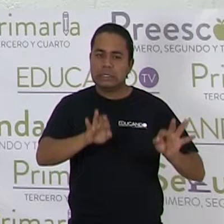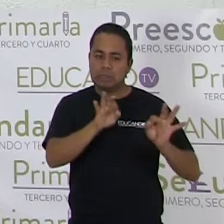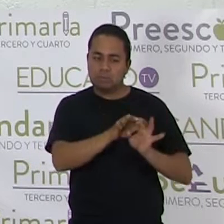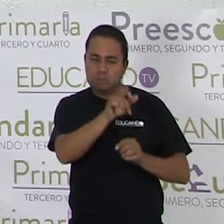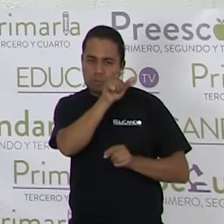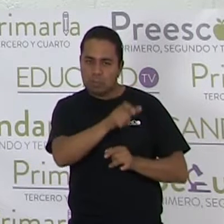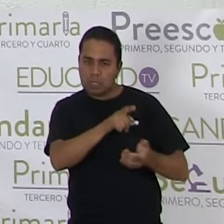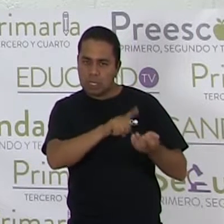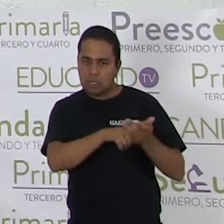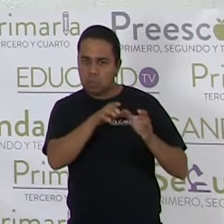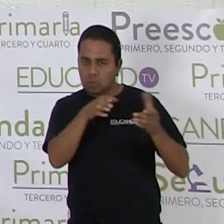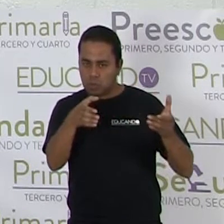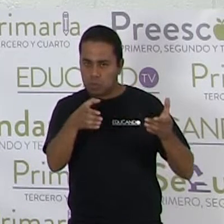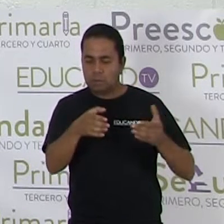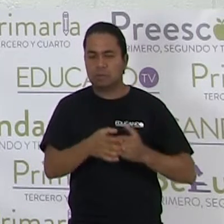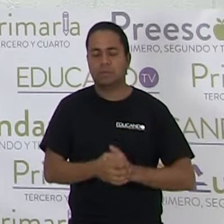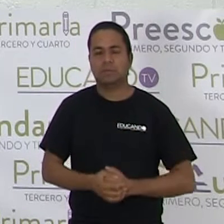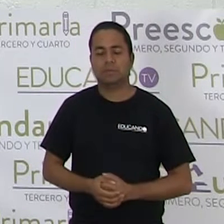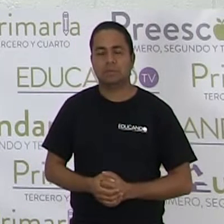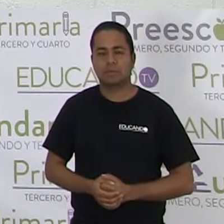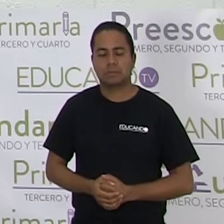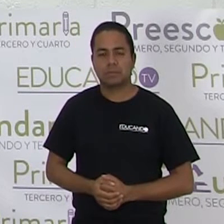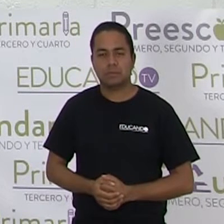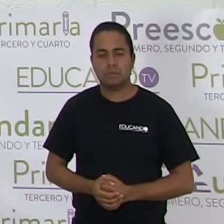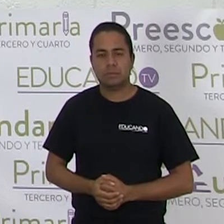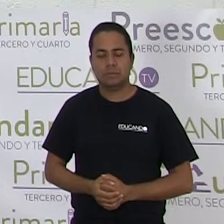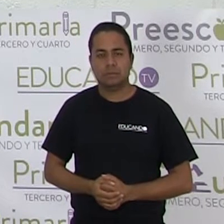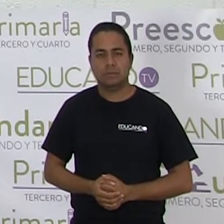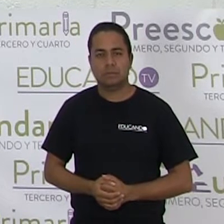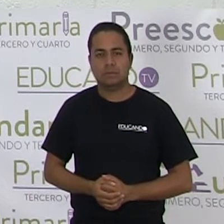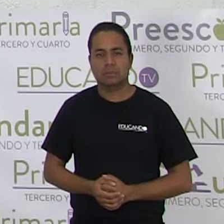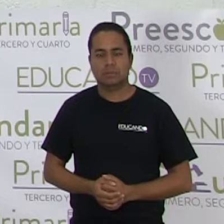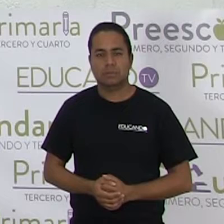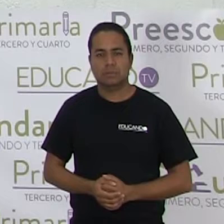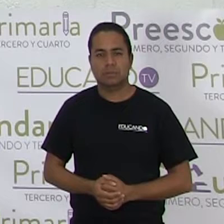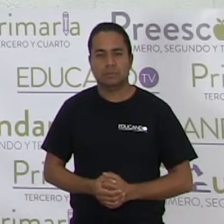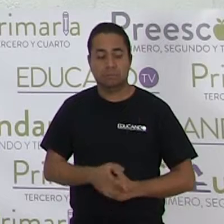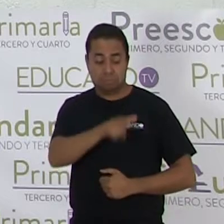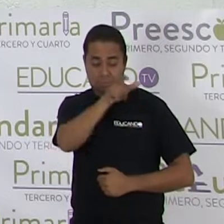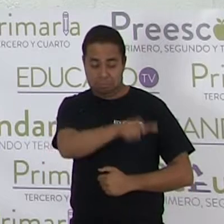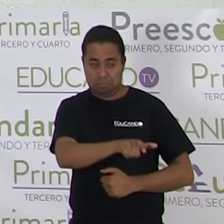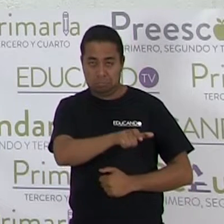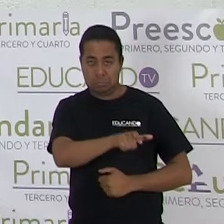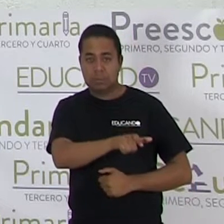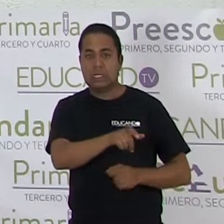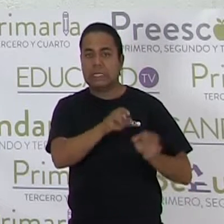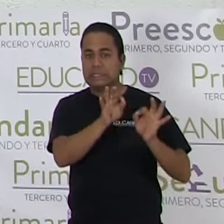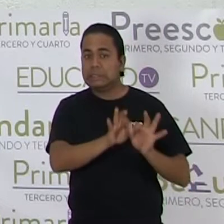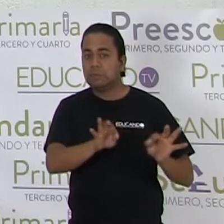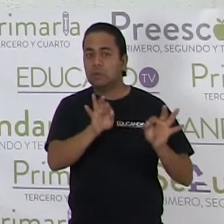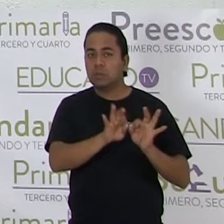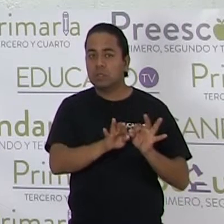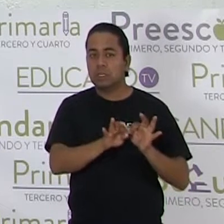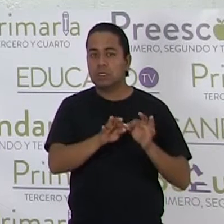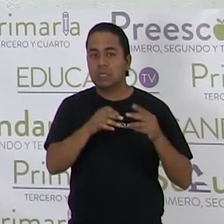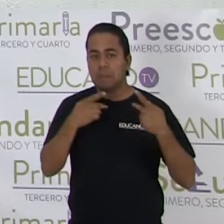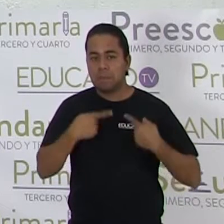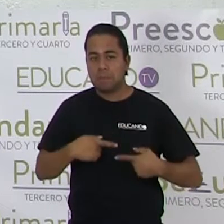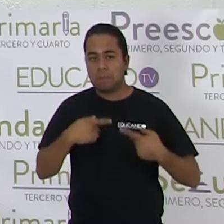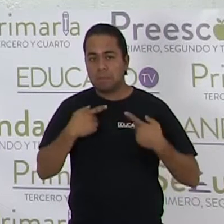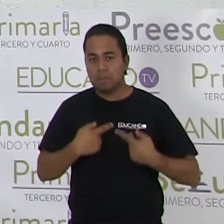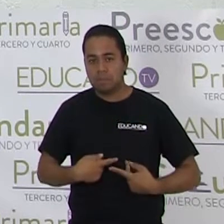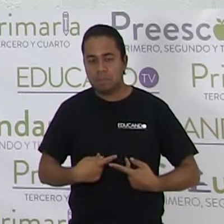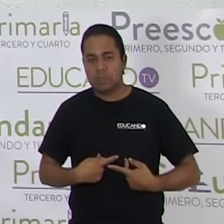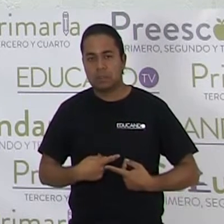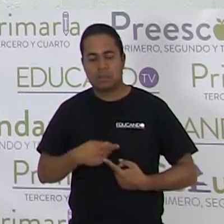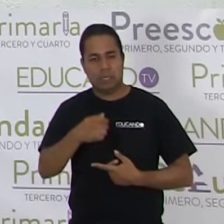dentro de un cuento. Muy importante esta parte porque son personajes principales de toda historia y todo